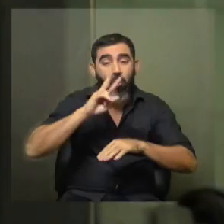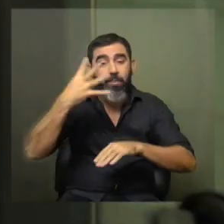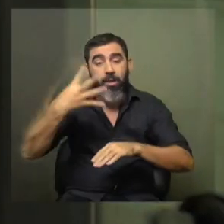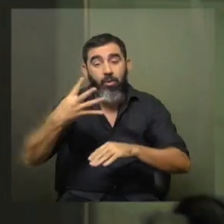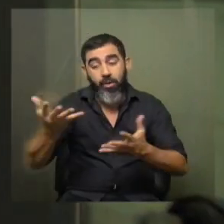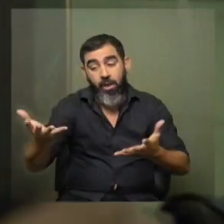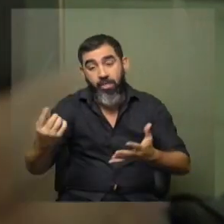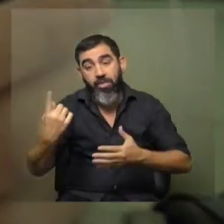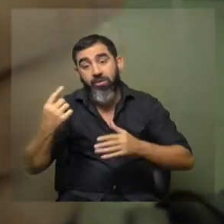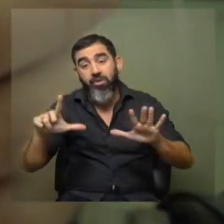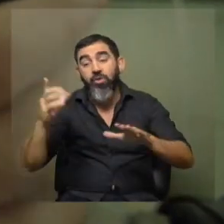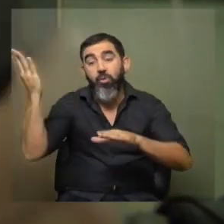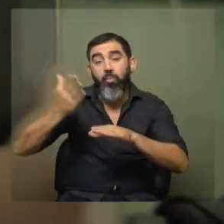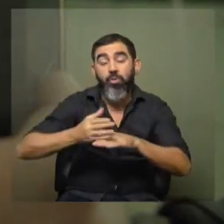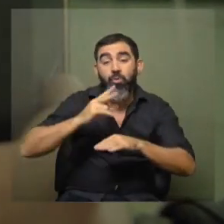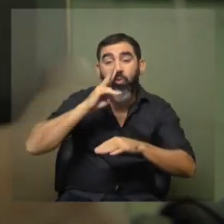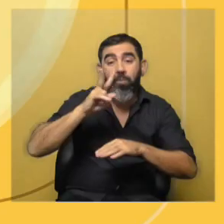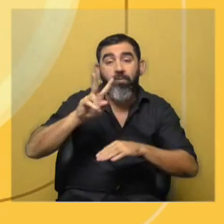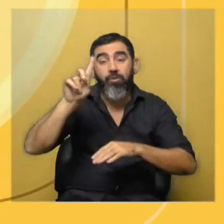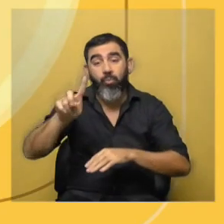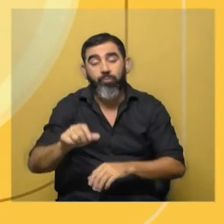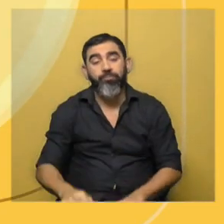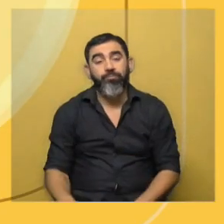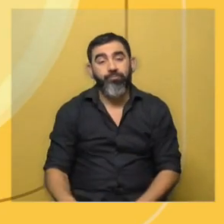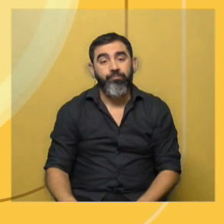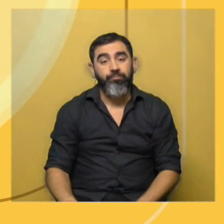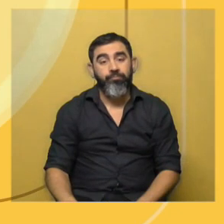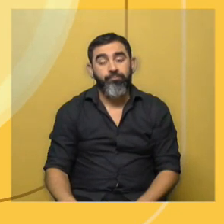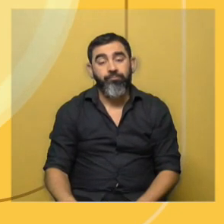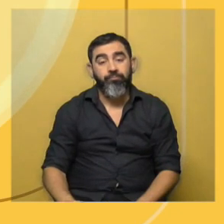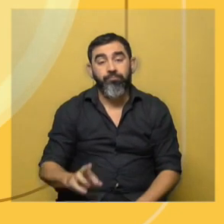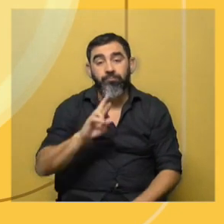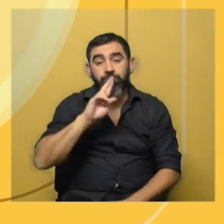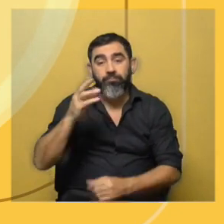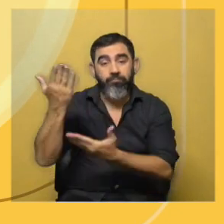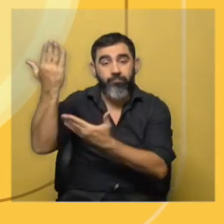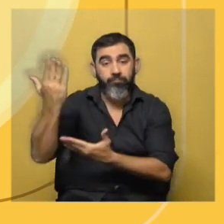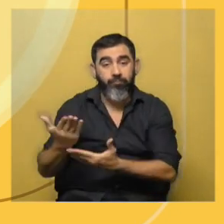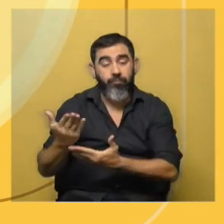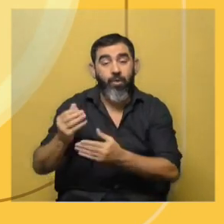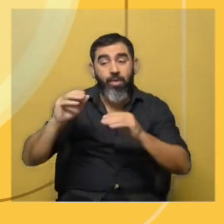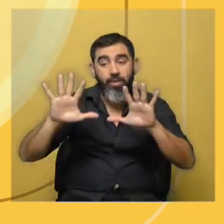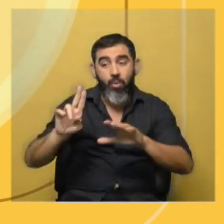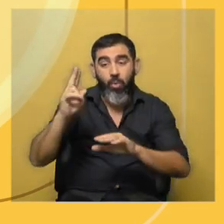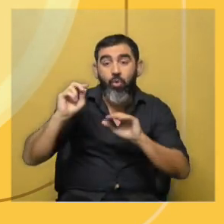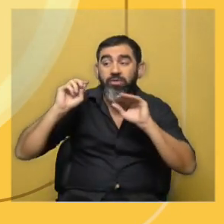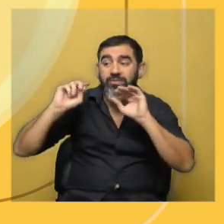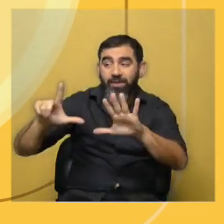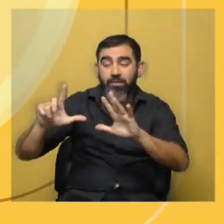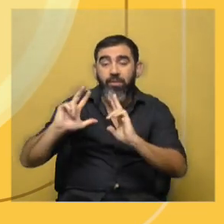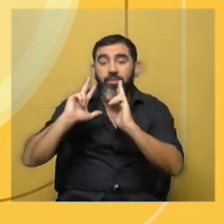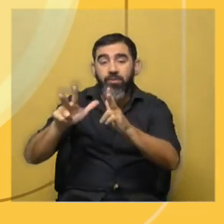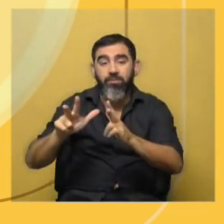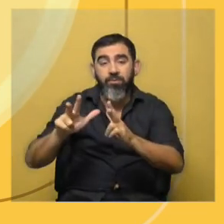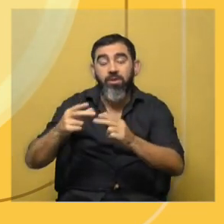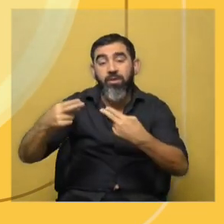a 17% en 2021. De acuerdo a los resultados, 7 de cada 10 uruguayos afirman que